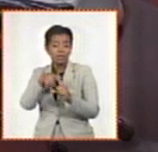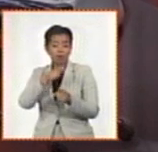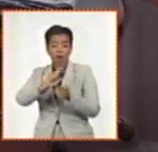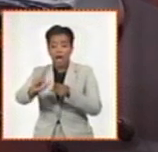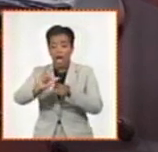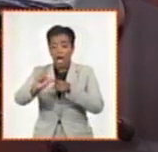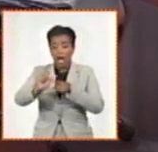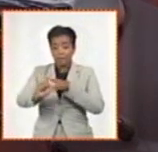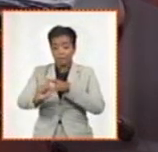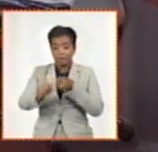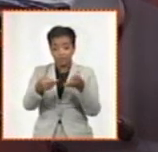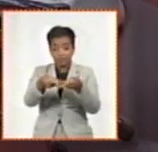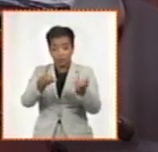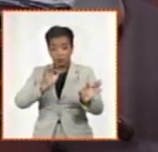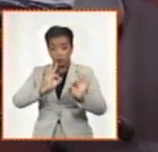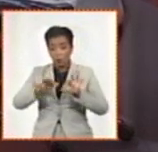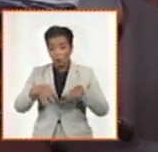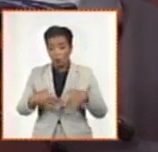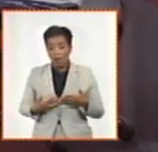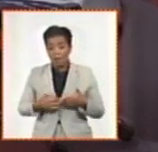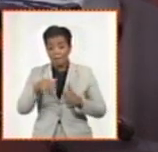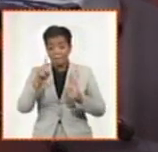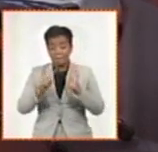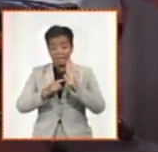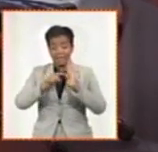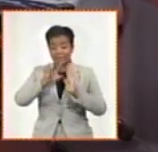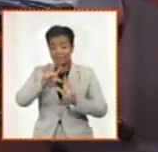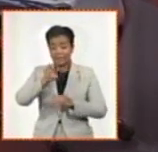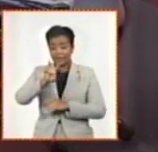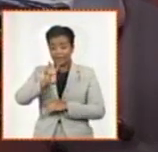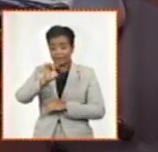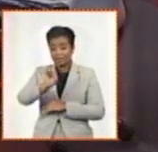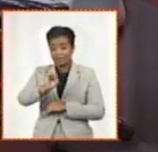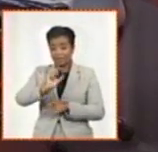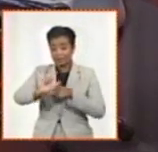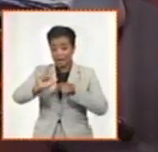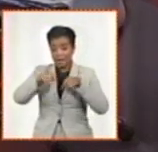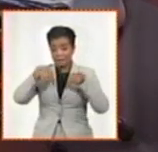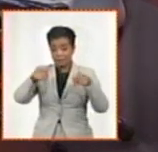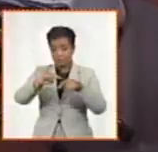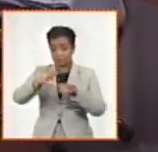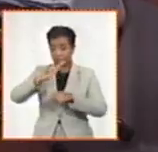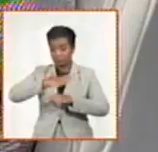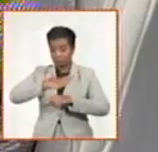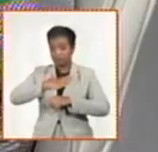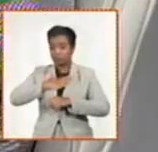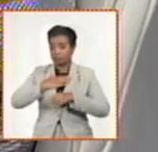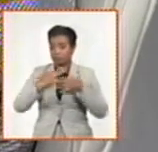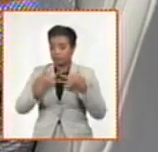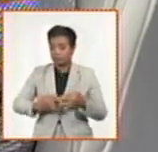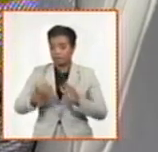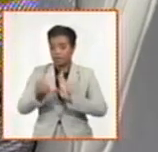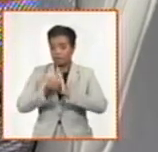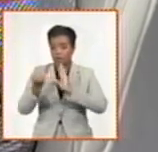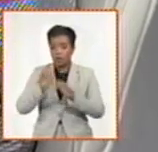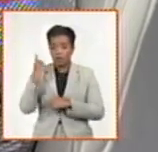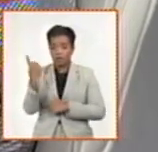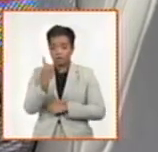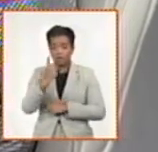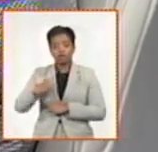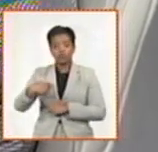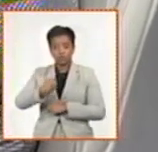finca agroecológica. ¿Cuál es? De las 1.537 fincas agroecológicas de certificación nacional, la nuestra se encuentra, teniendo en